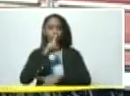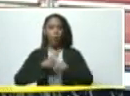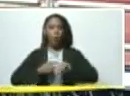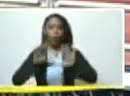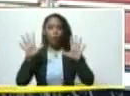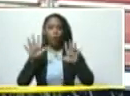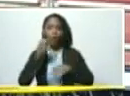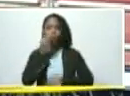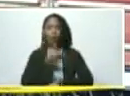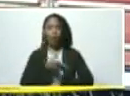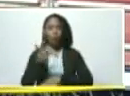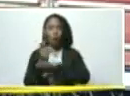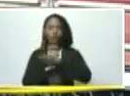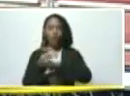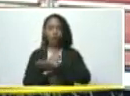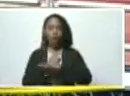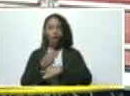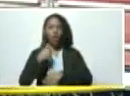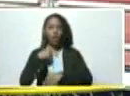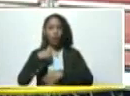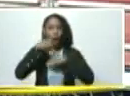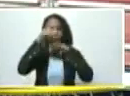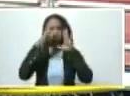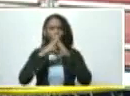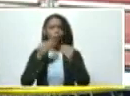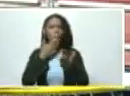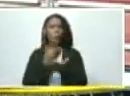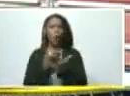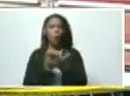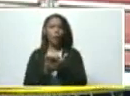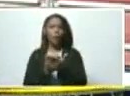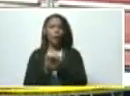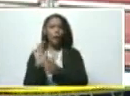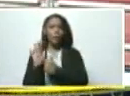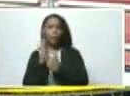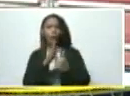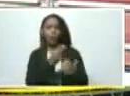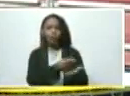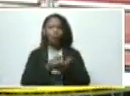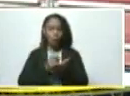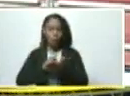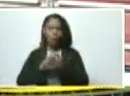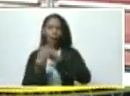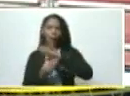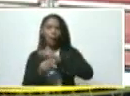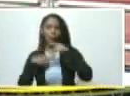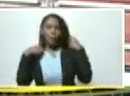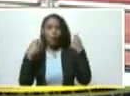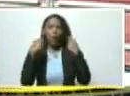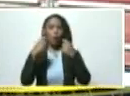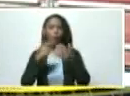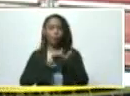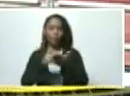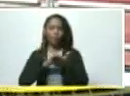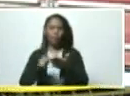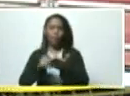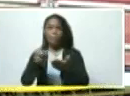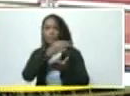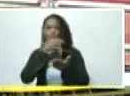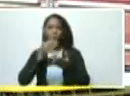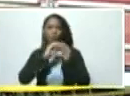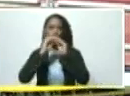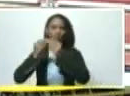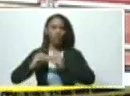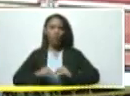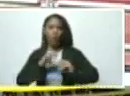1x10 del buen gobierno y tomo en cuenta todas las propuestas que han surgido desde las bases populares para el perfeccionamiento